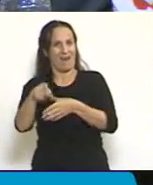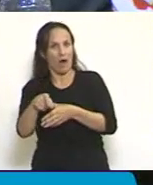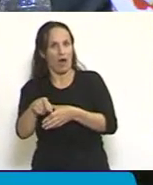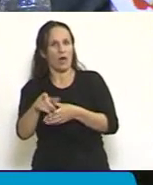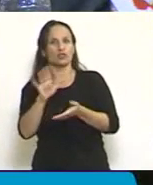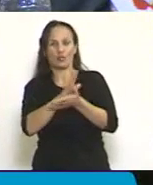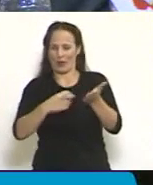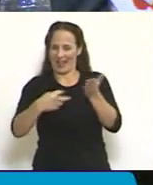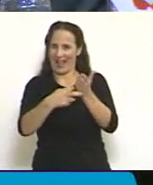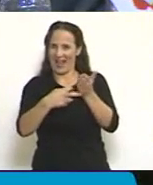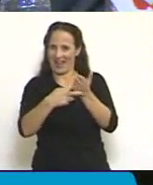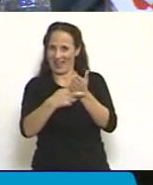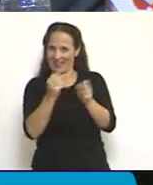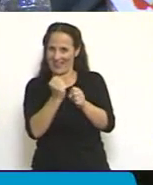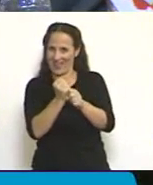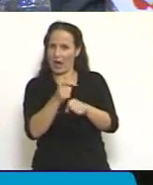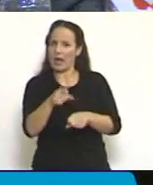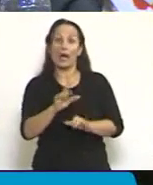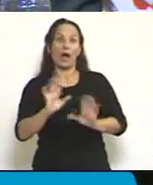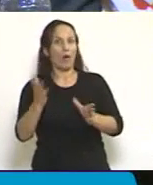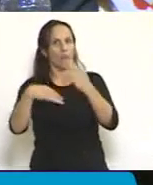informante del oficialismo.